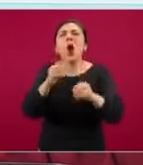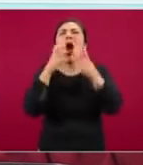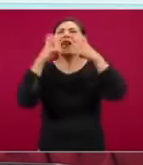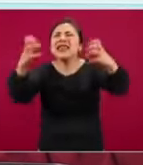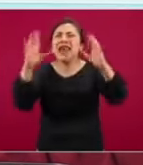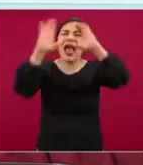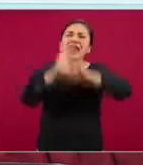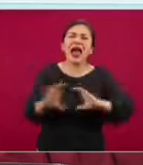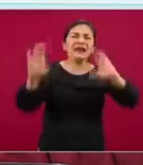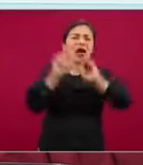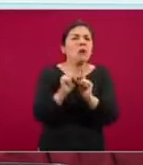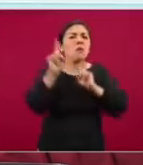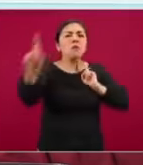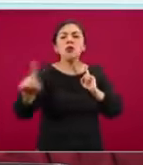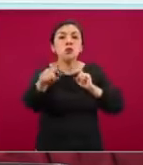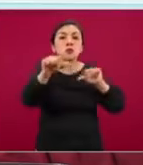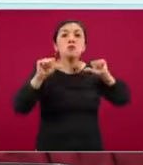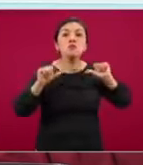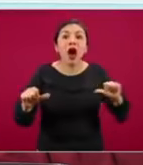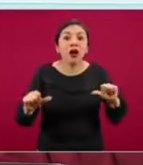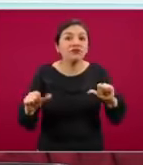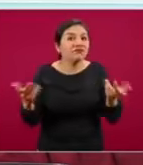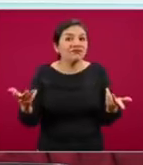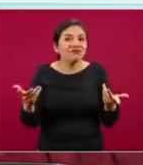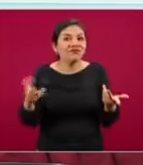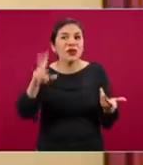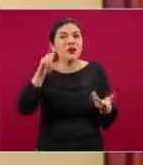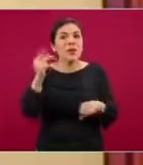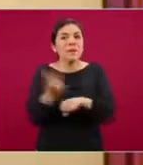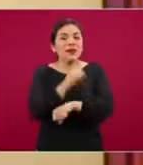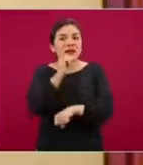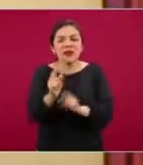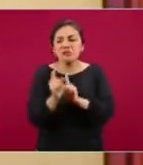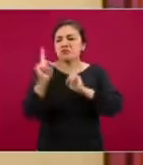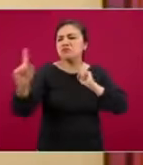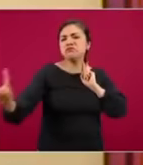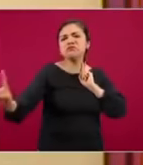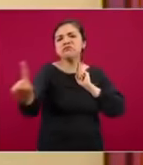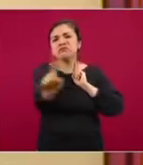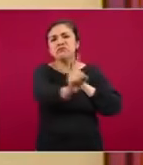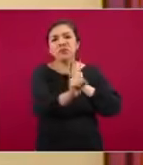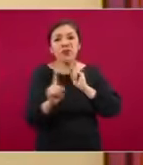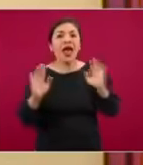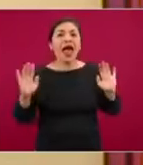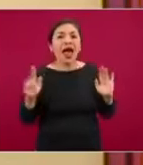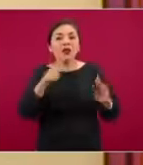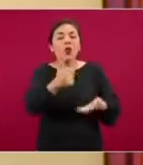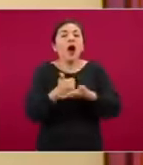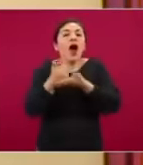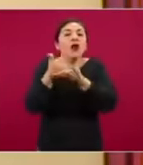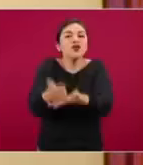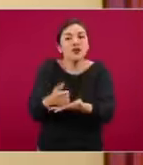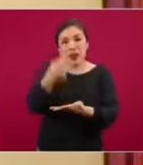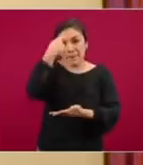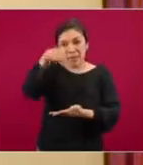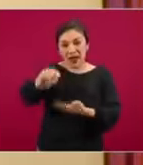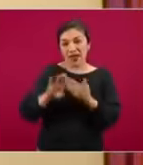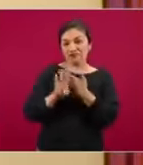persona. Pero si yo mantengo esa sana distancia siempre y en todo momento, entonces estoy contribuyendo a